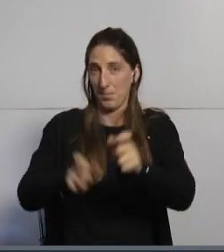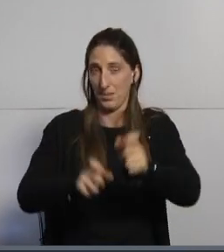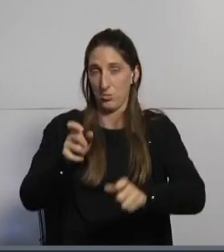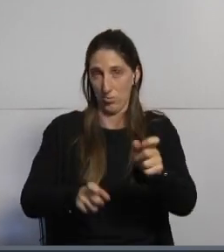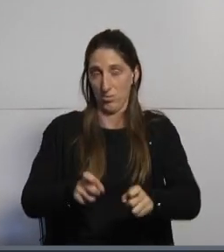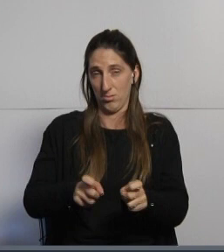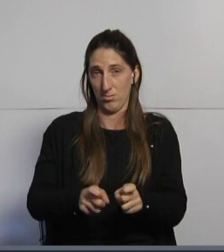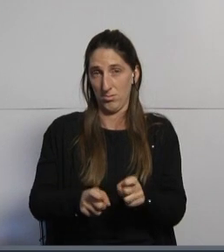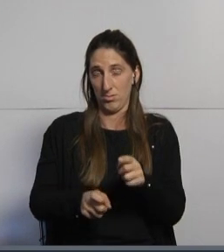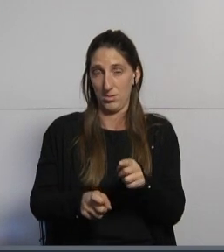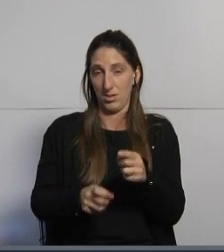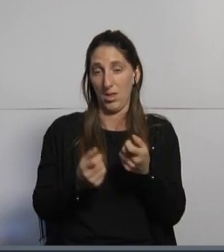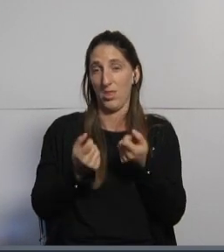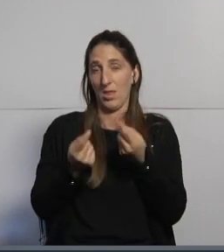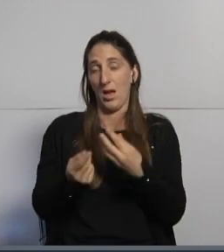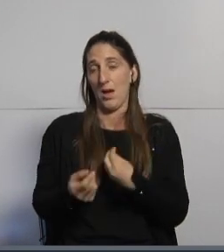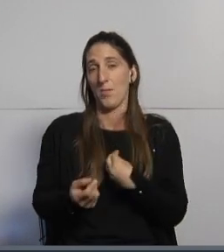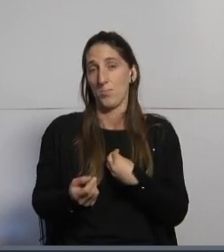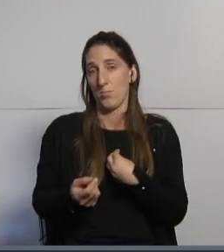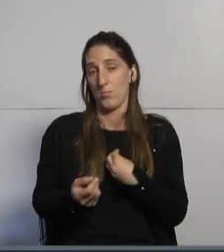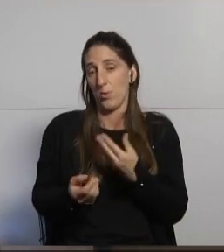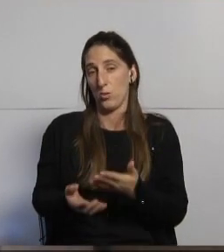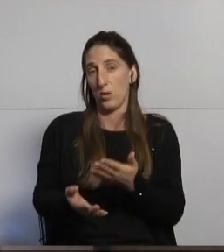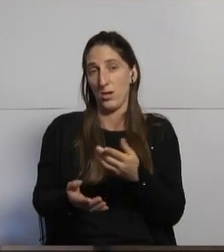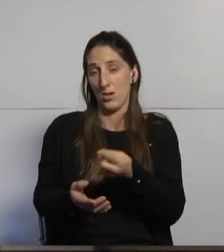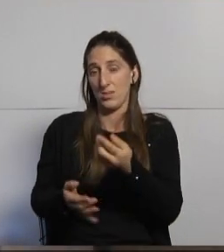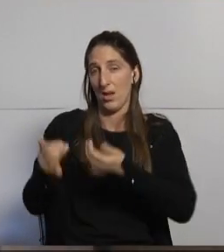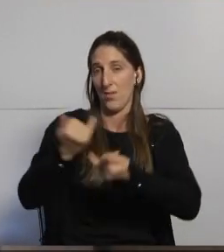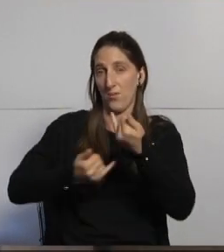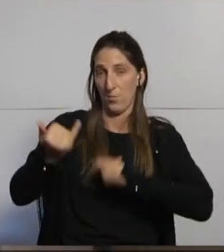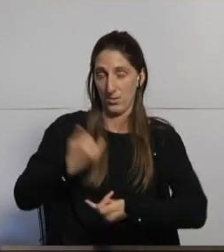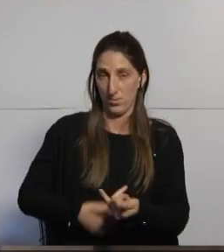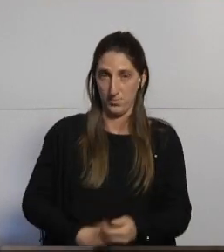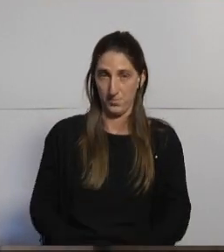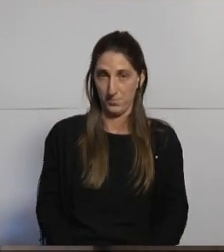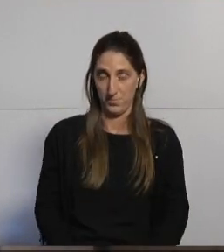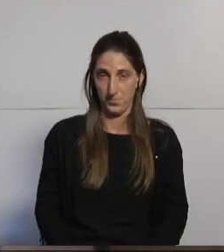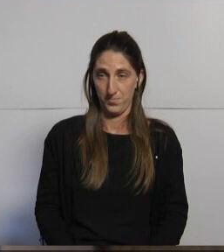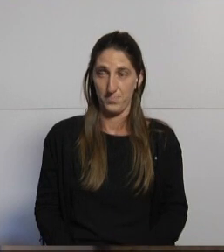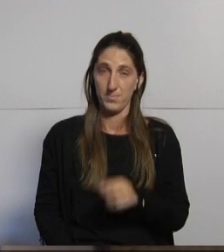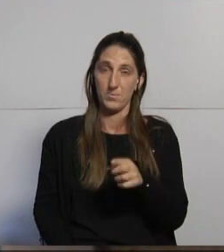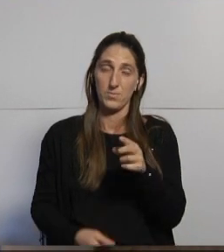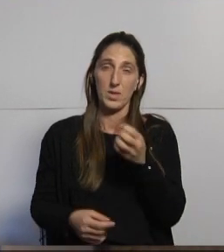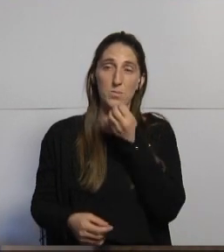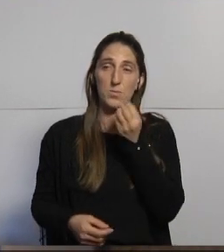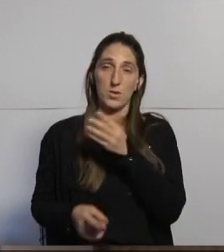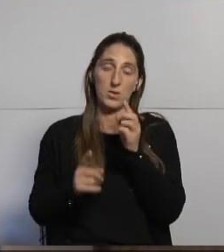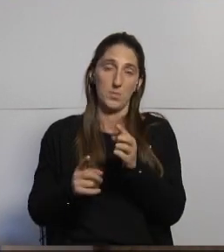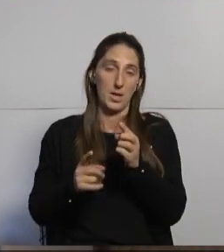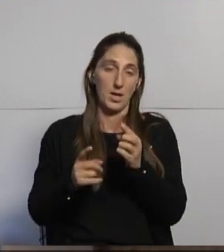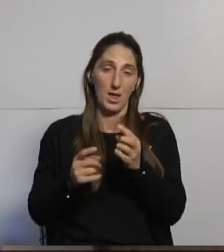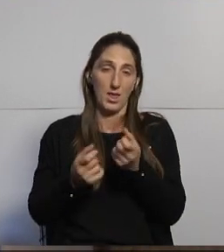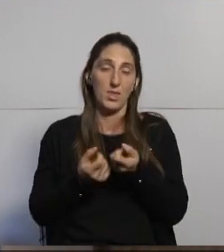para que entregue voluntariamente estos datos, ¿no? Entonces, para esto también está bueno disponibilizar